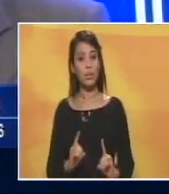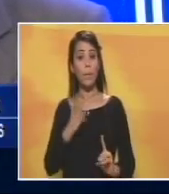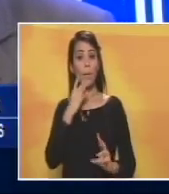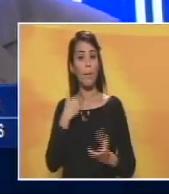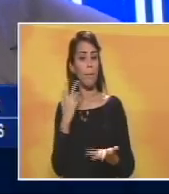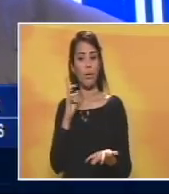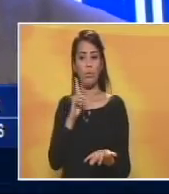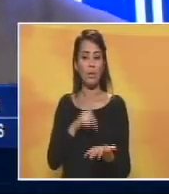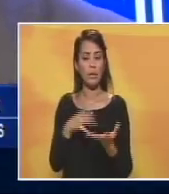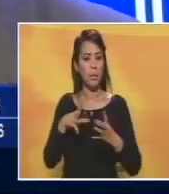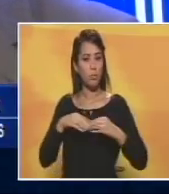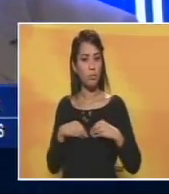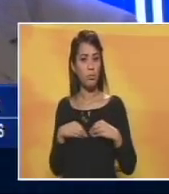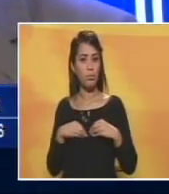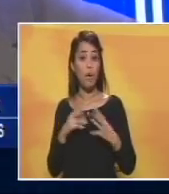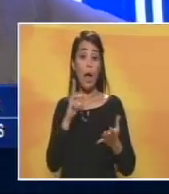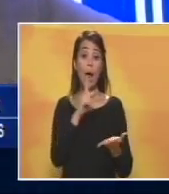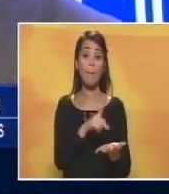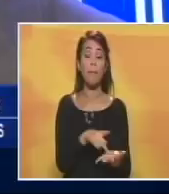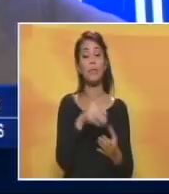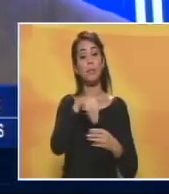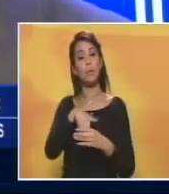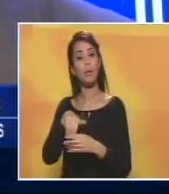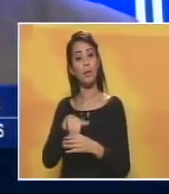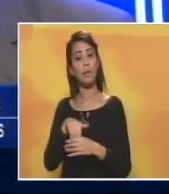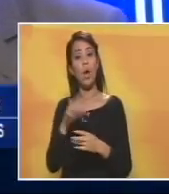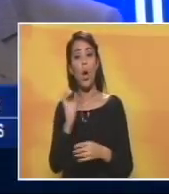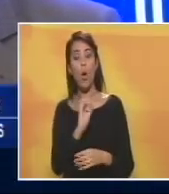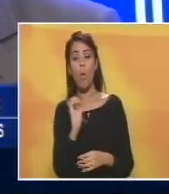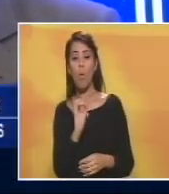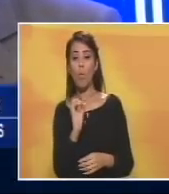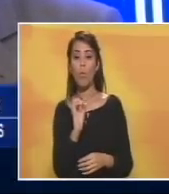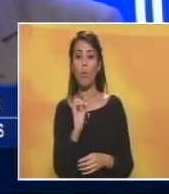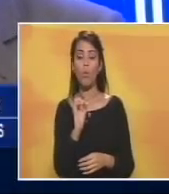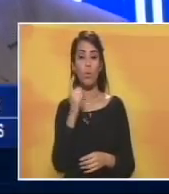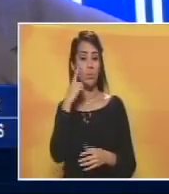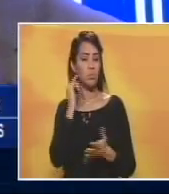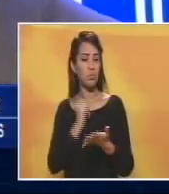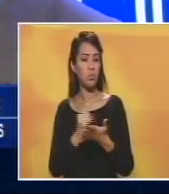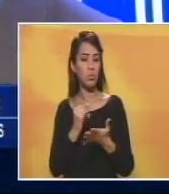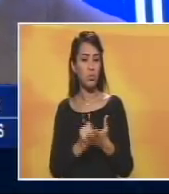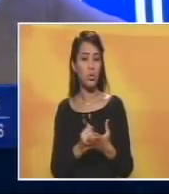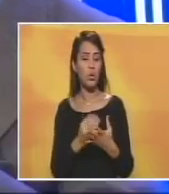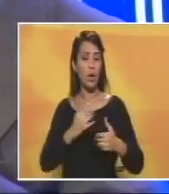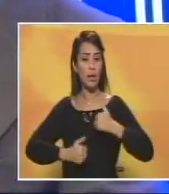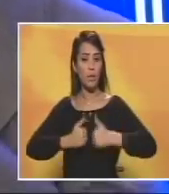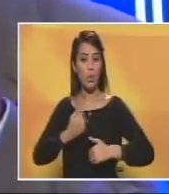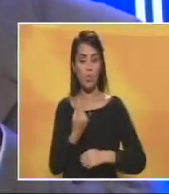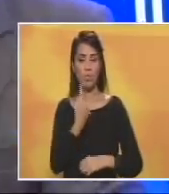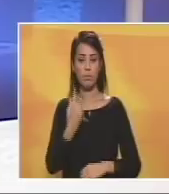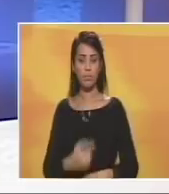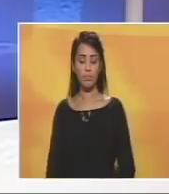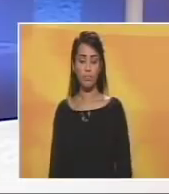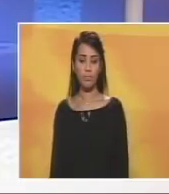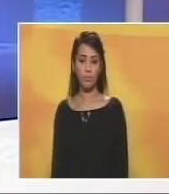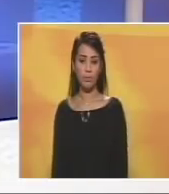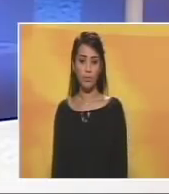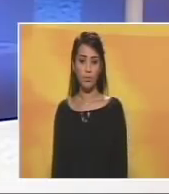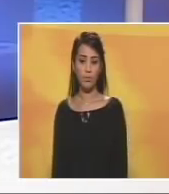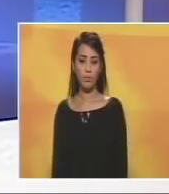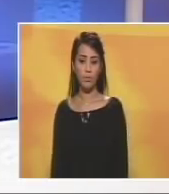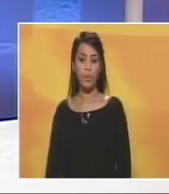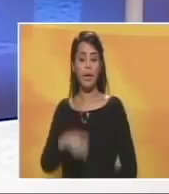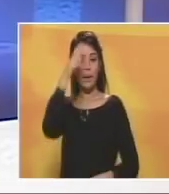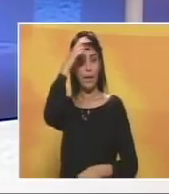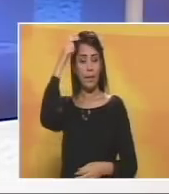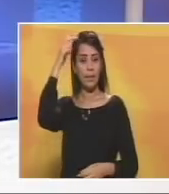por completo a acudir al proceso electoral o que el Frente Amplio inscriba una candidatura única. El canciller de